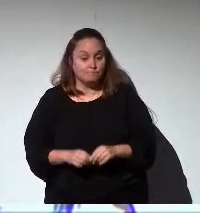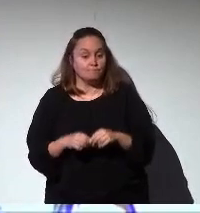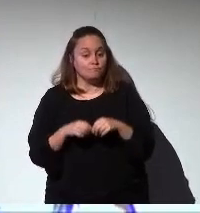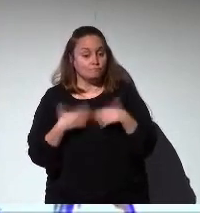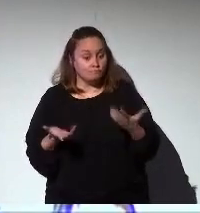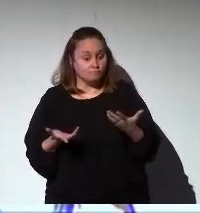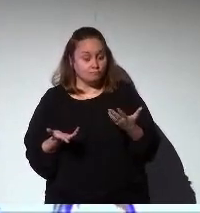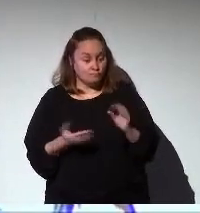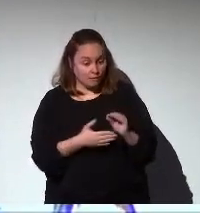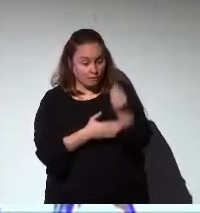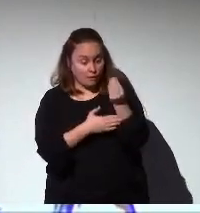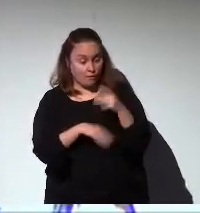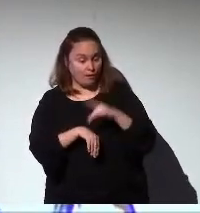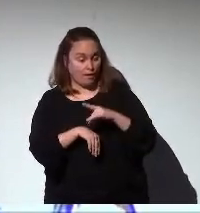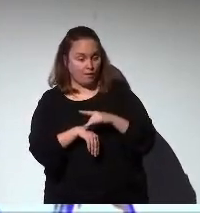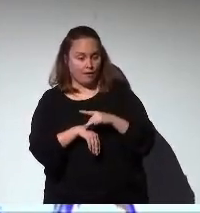Desde su nacimiento, APN